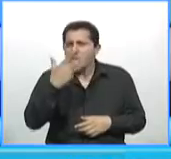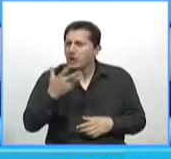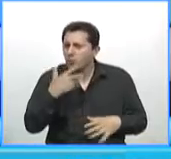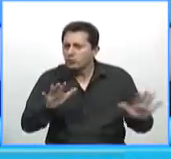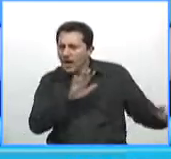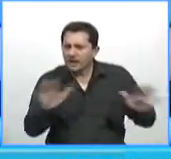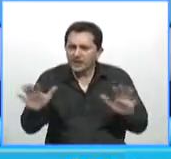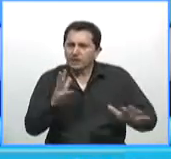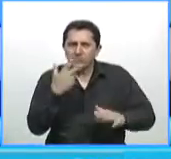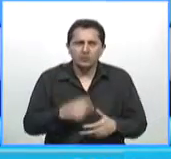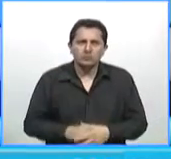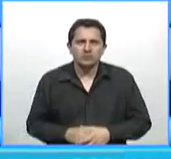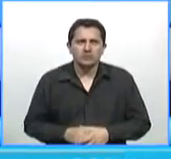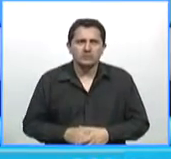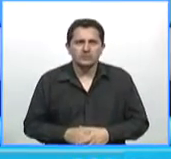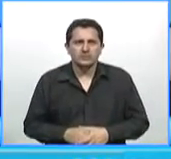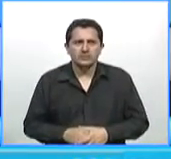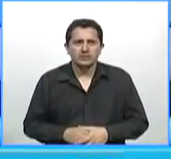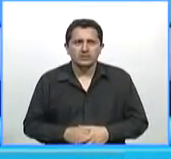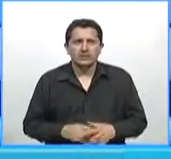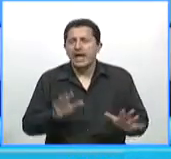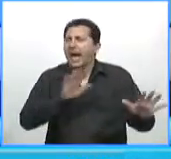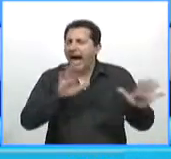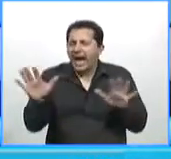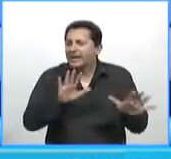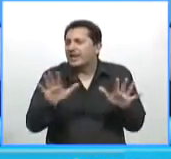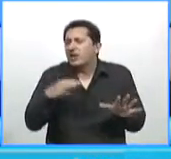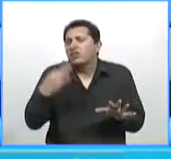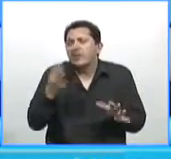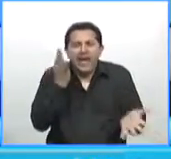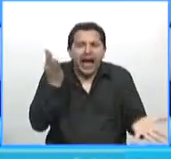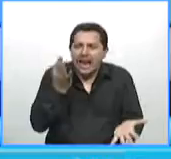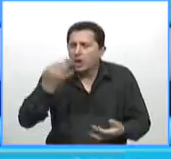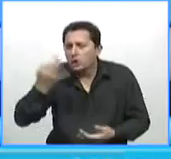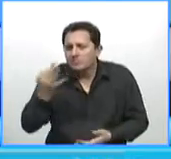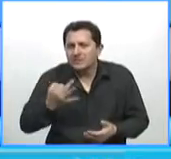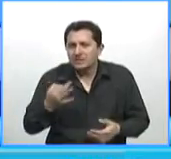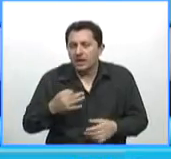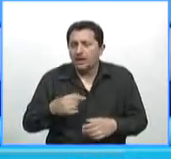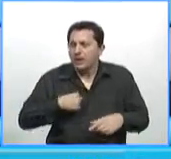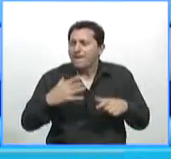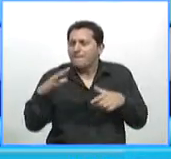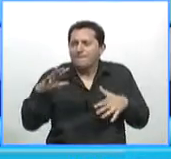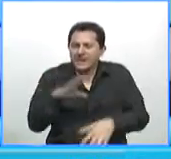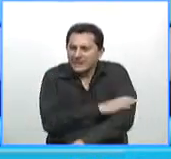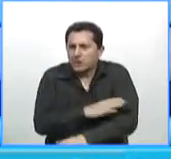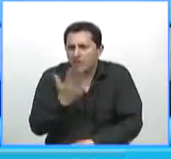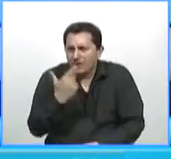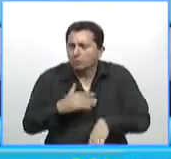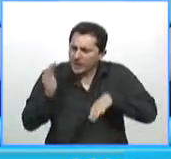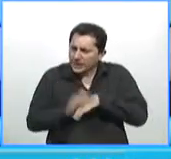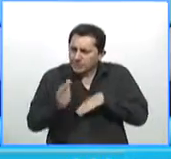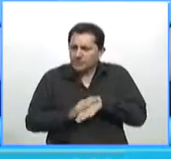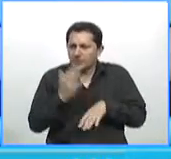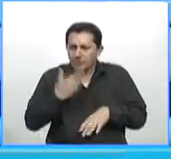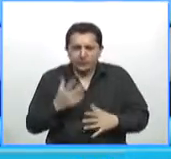me gusta, creo que como vos decías, tenés que tener algo especial. Sí. Obviamente, claramente la presión me gusta, la responsabilidad, el no